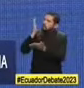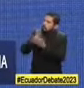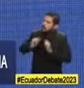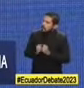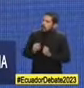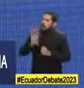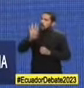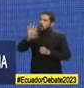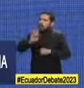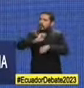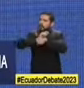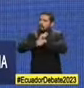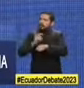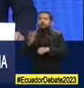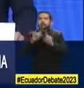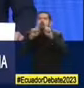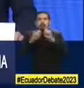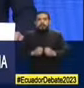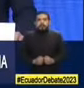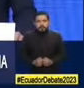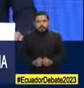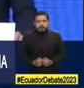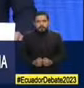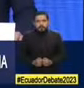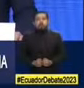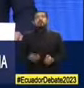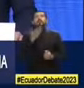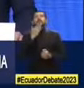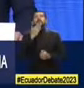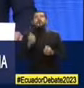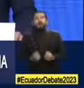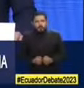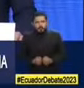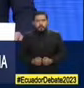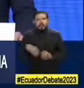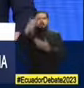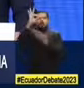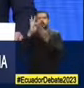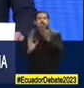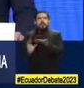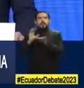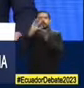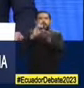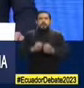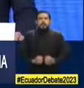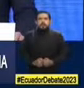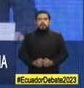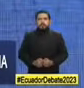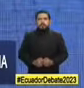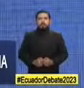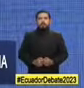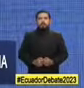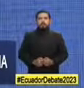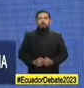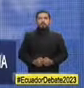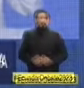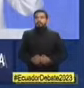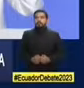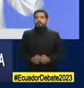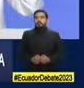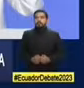Tiene 4 segundos. Tiempo. ¿Cómo va a financiar las...? Terminó su